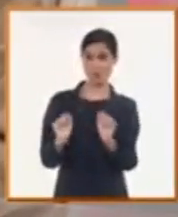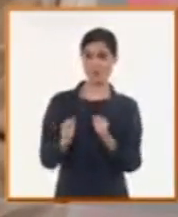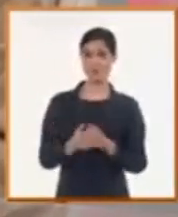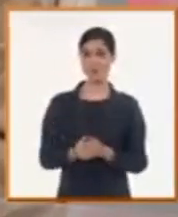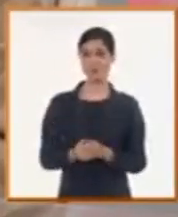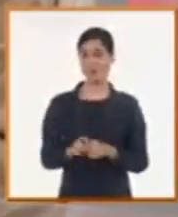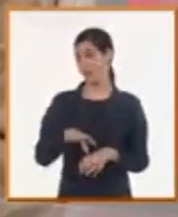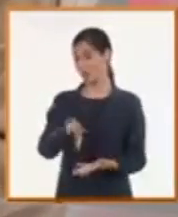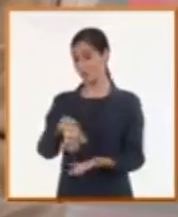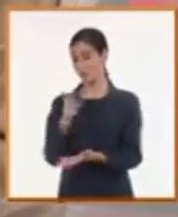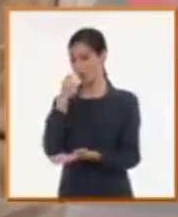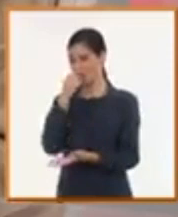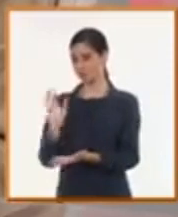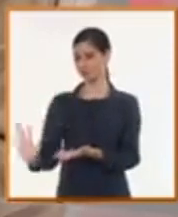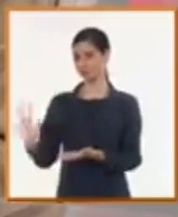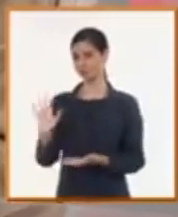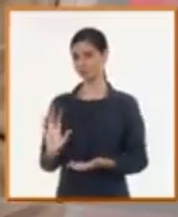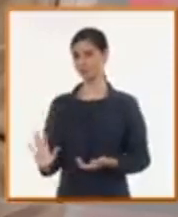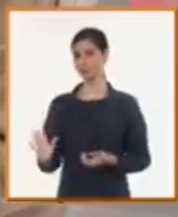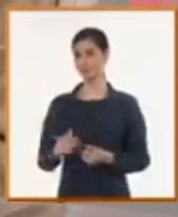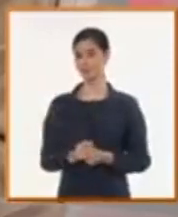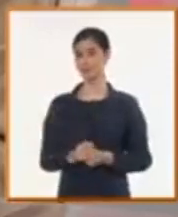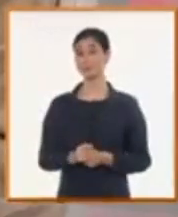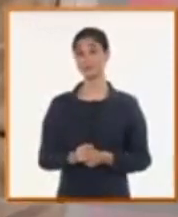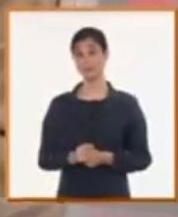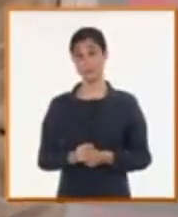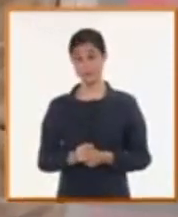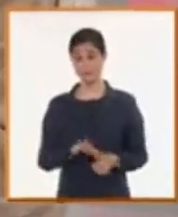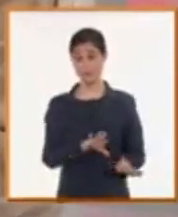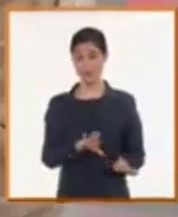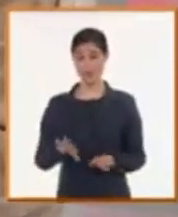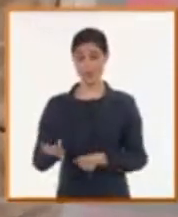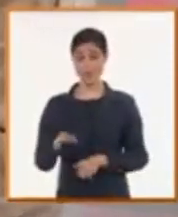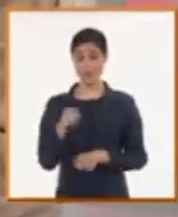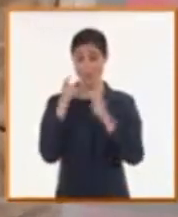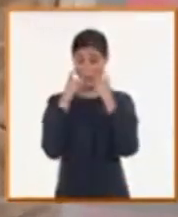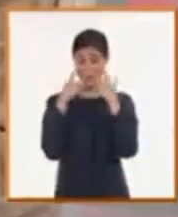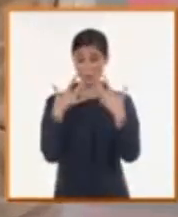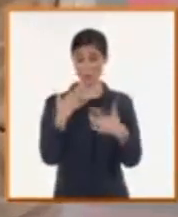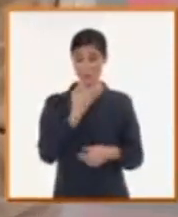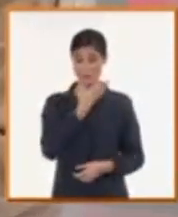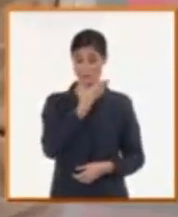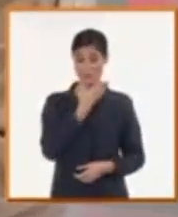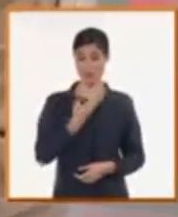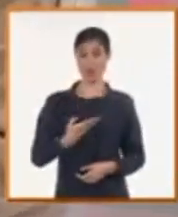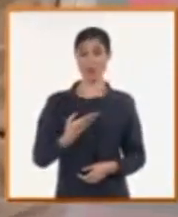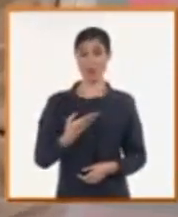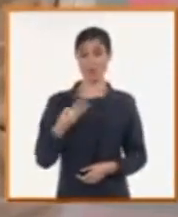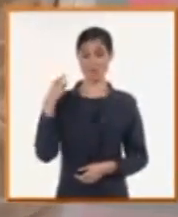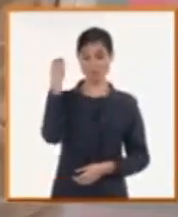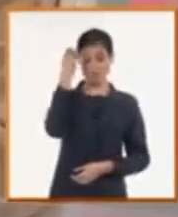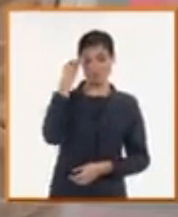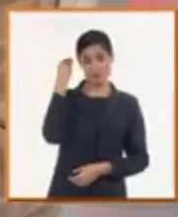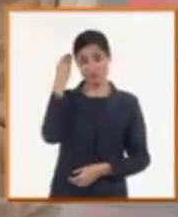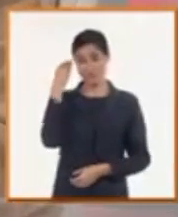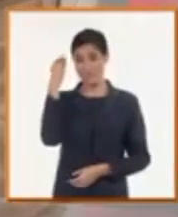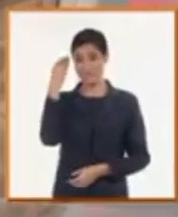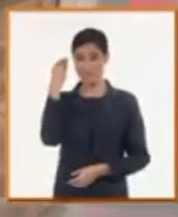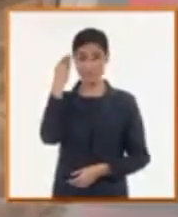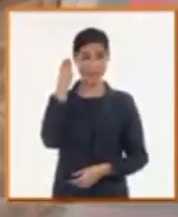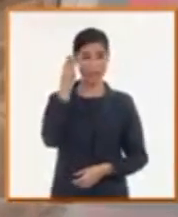Sudáfrica. Y esa visión del comandante, realmente de concentrar las principales unidades de defensa antiaérea, estoy